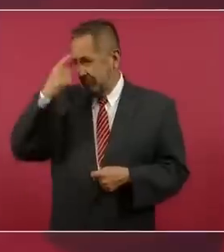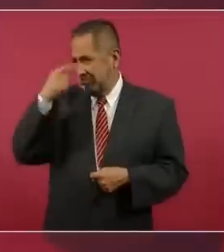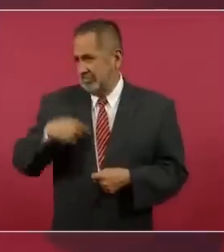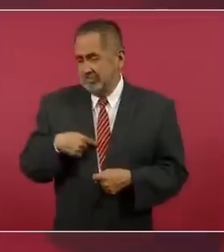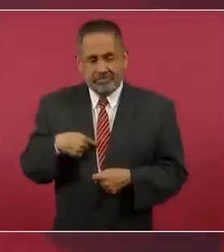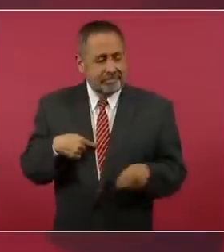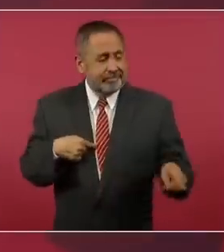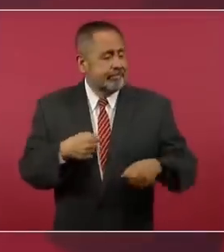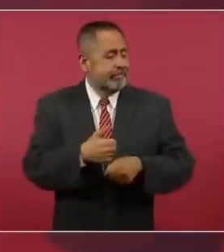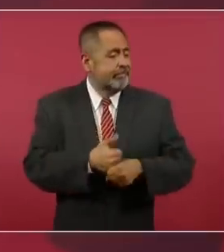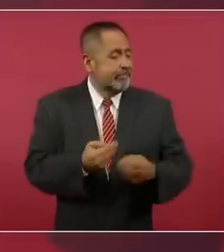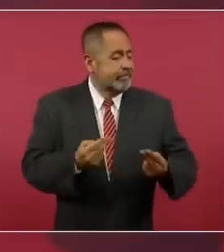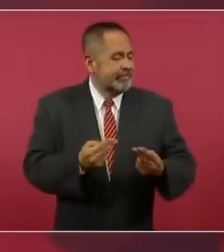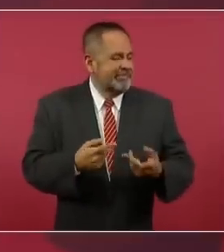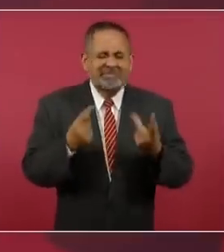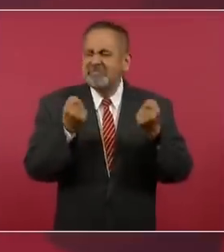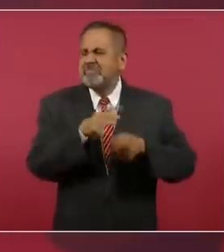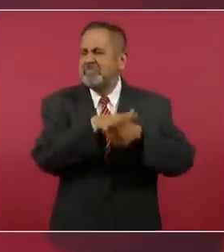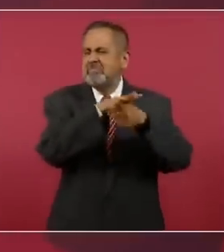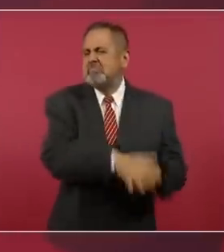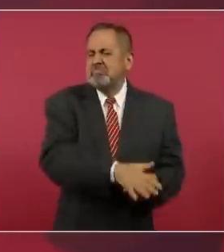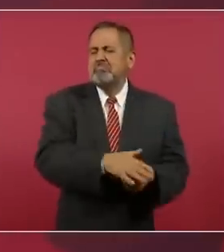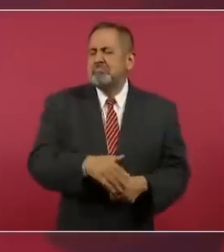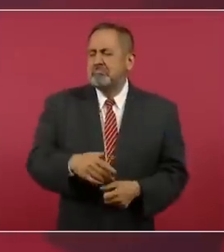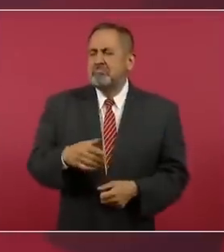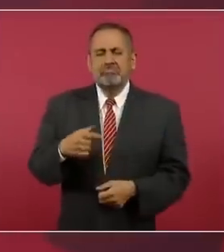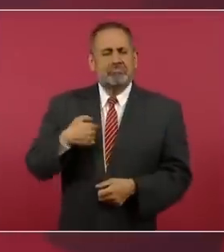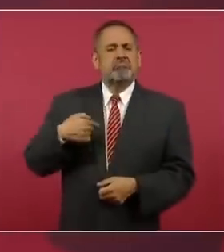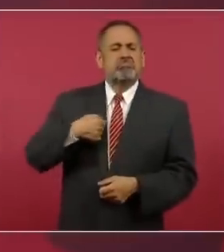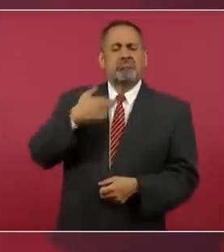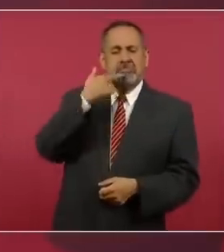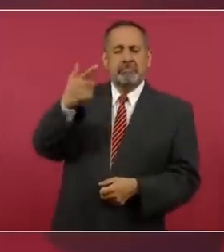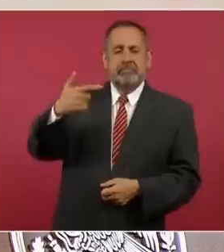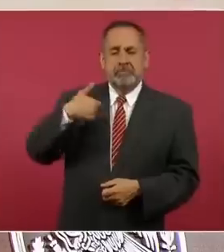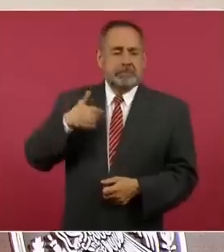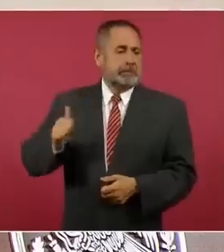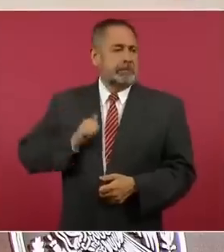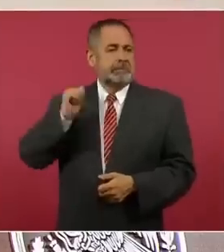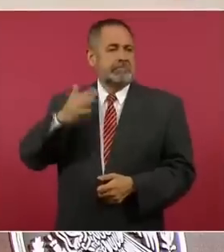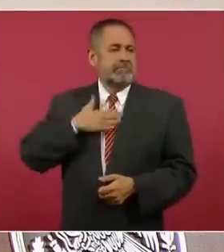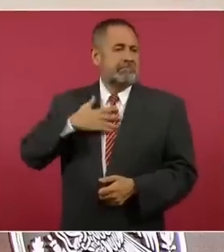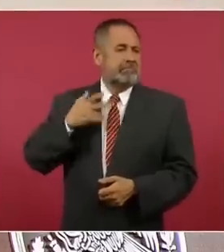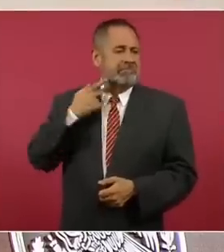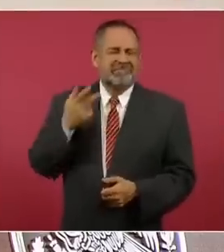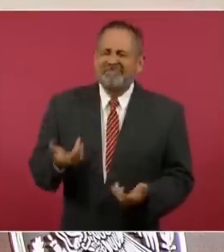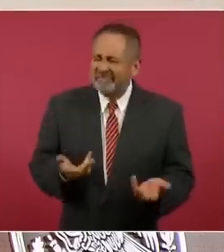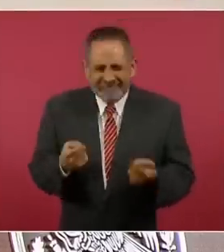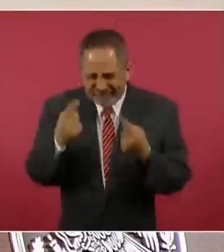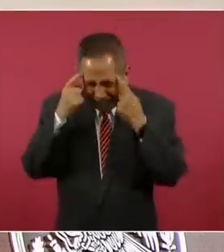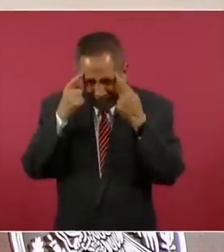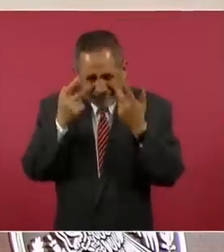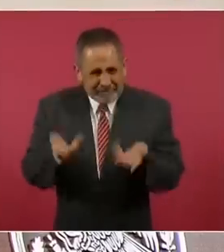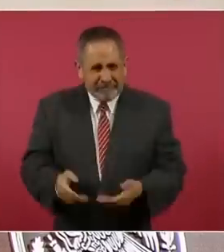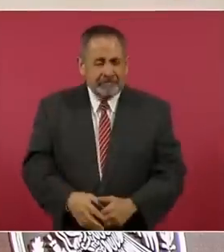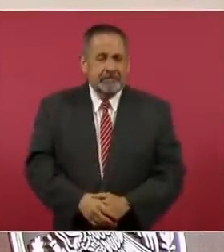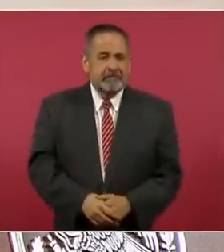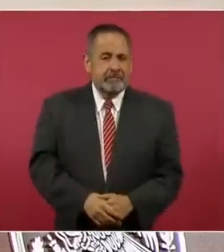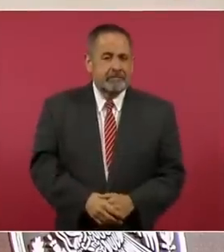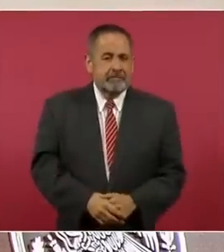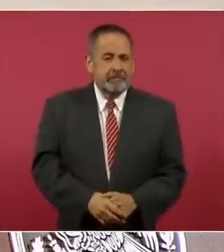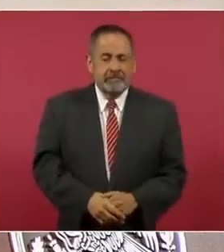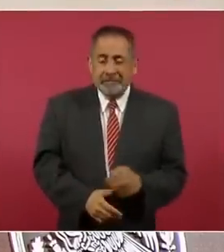necesidad de la gente para sacar raja política?